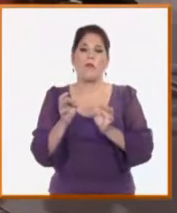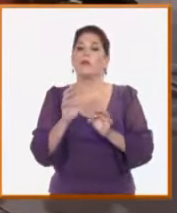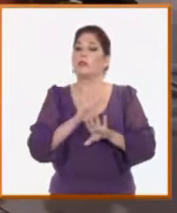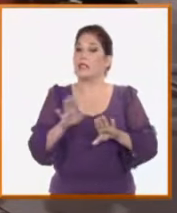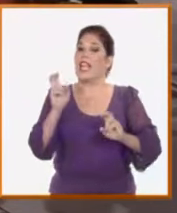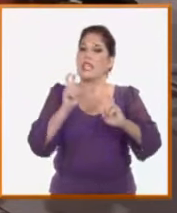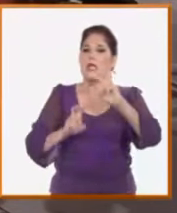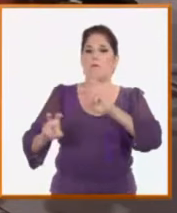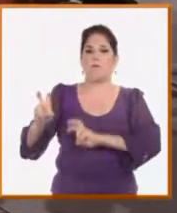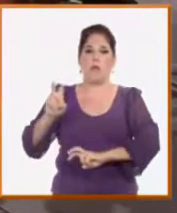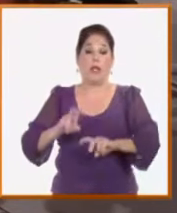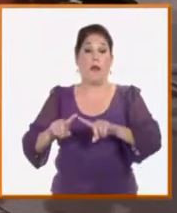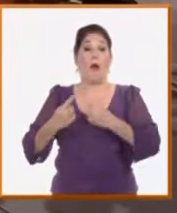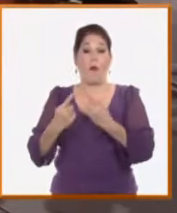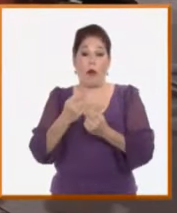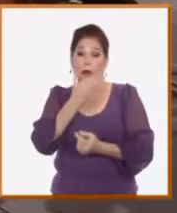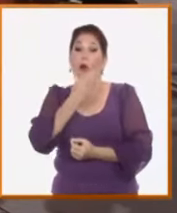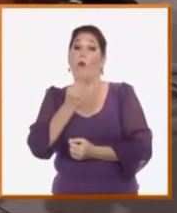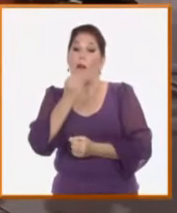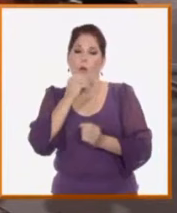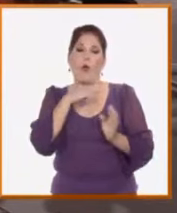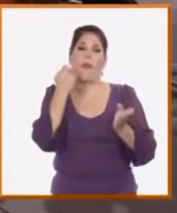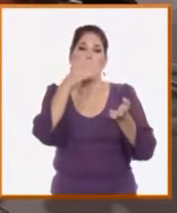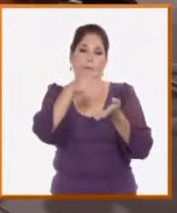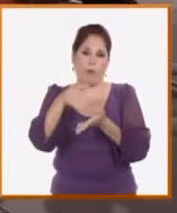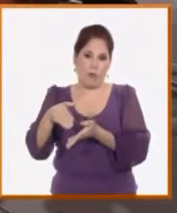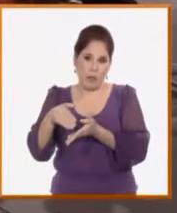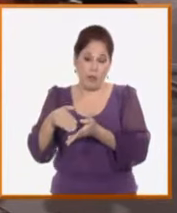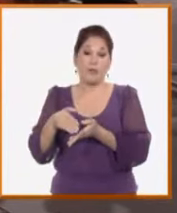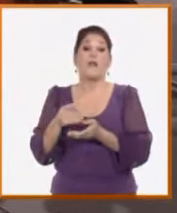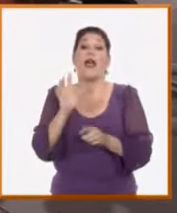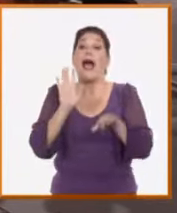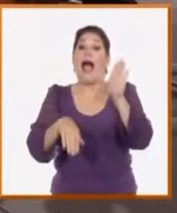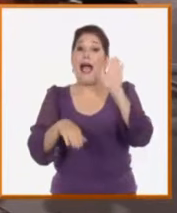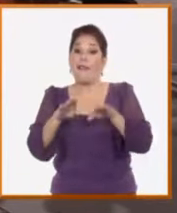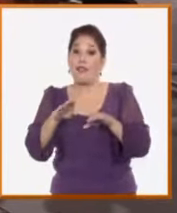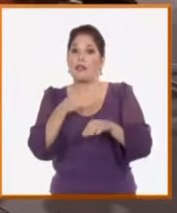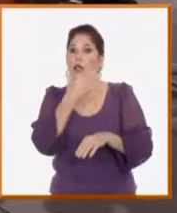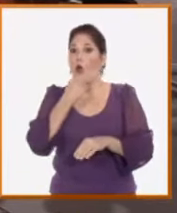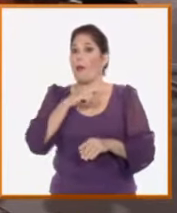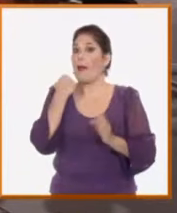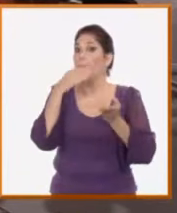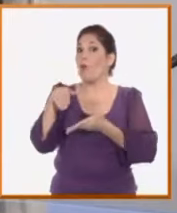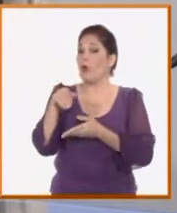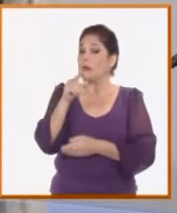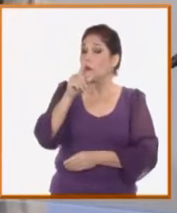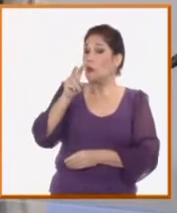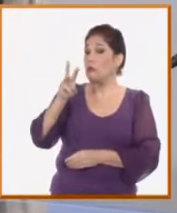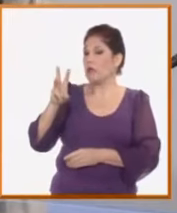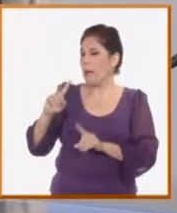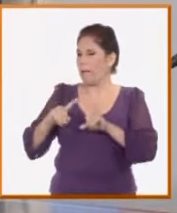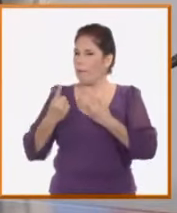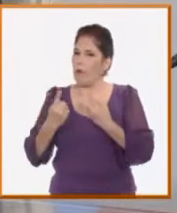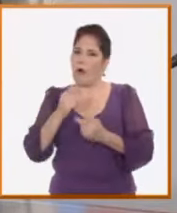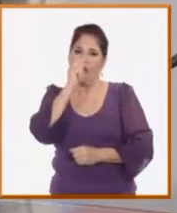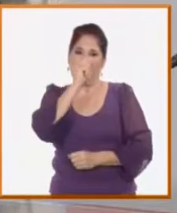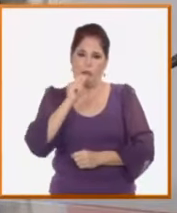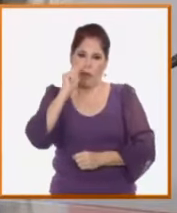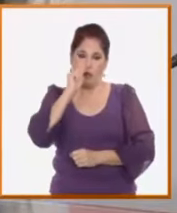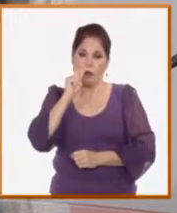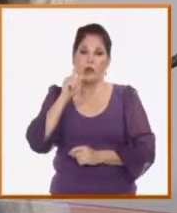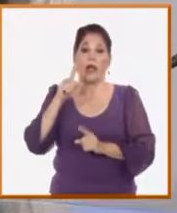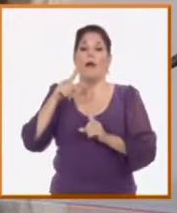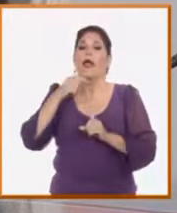con la profundidad requerida y determinado Cuáles fueron las vías y las causas que originaron eso siempre está relacionado con eh extranjeros